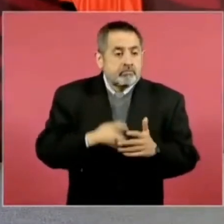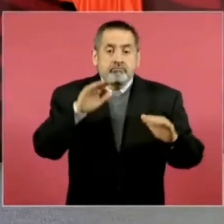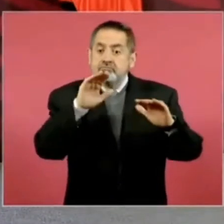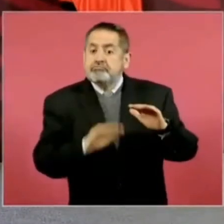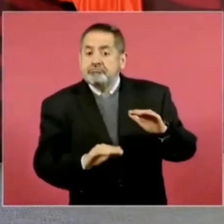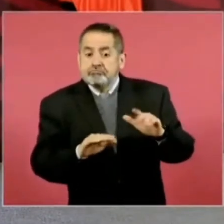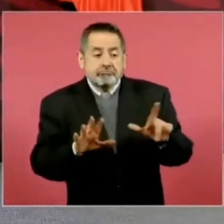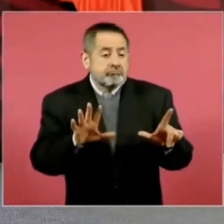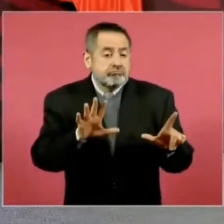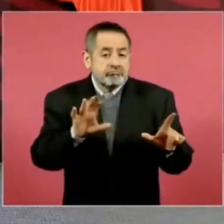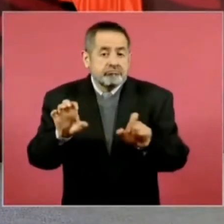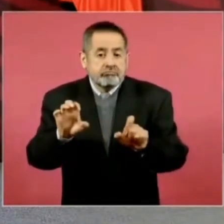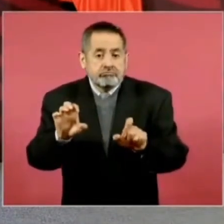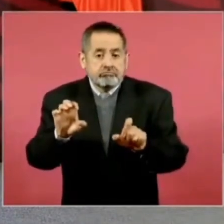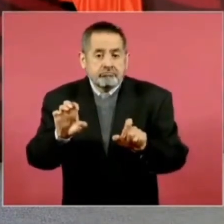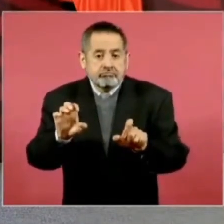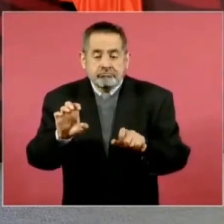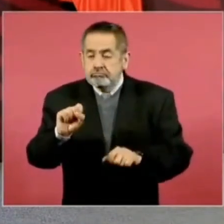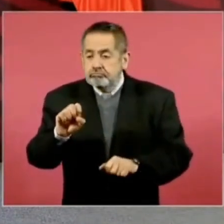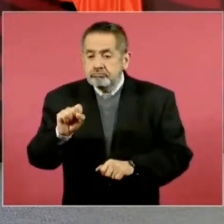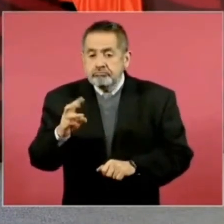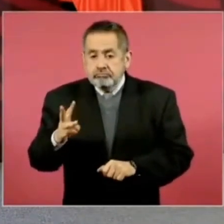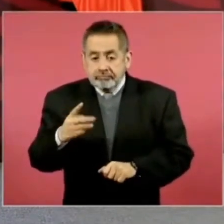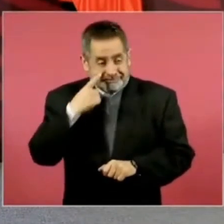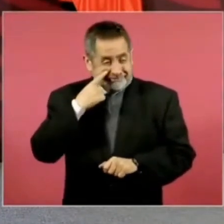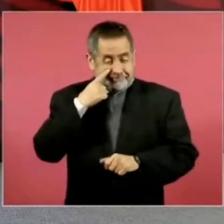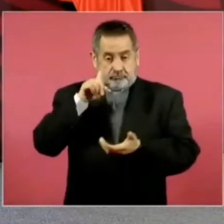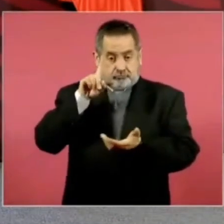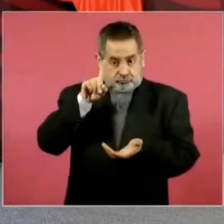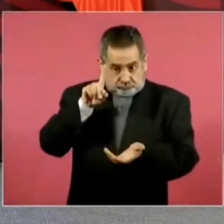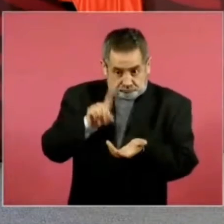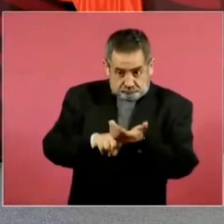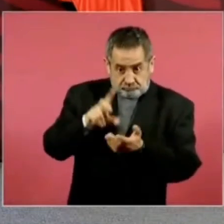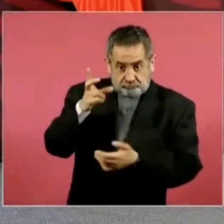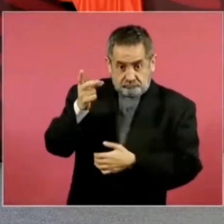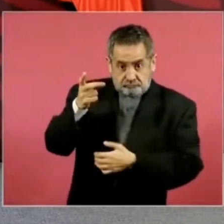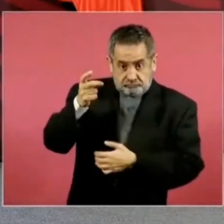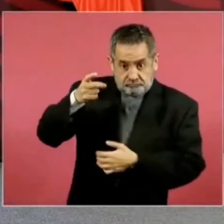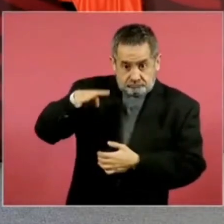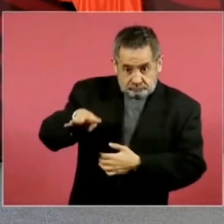763 de 1.039